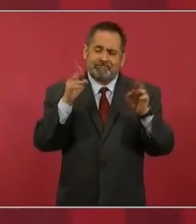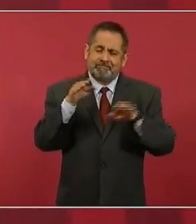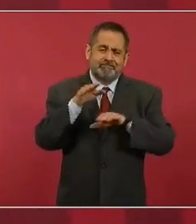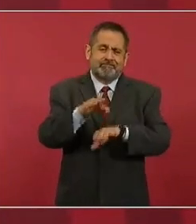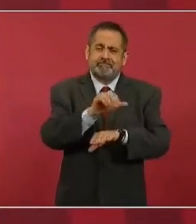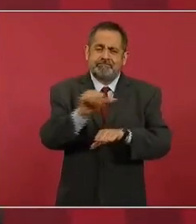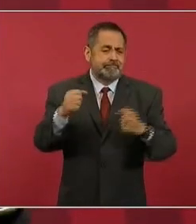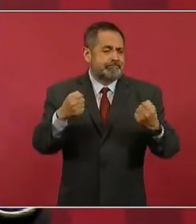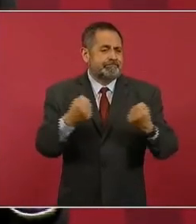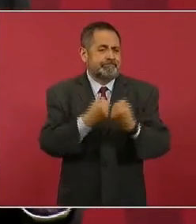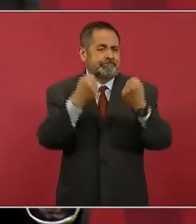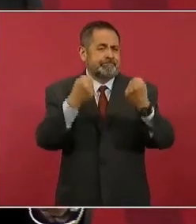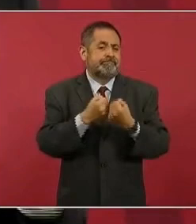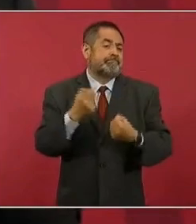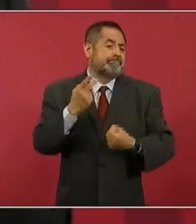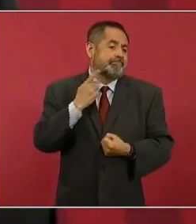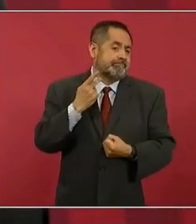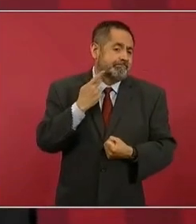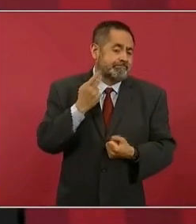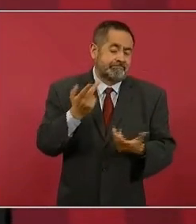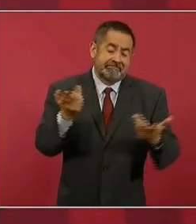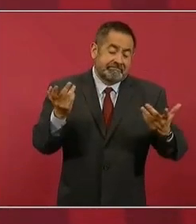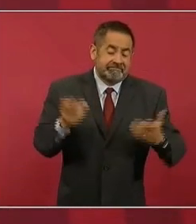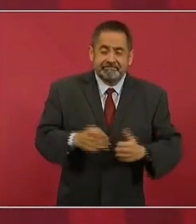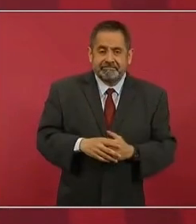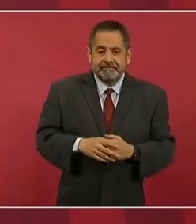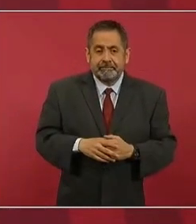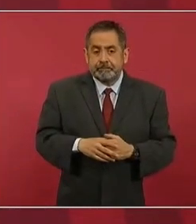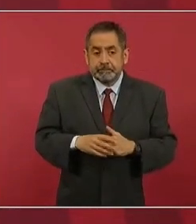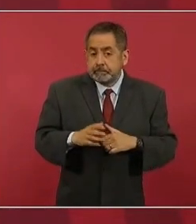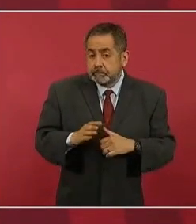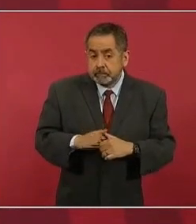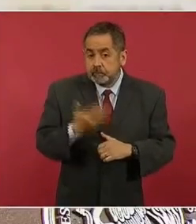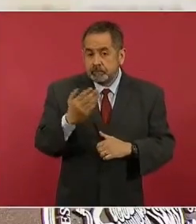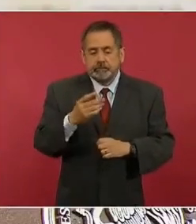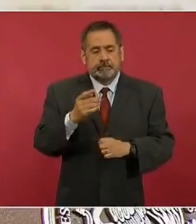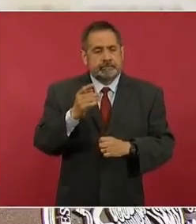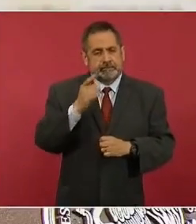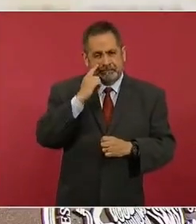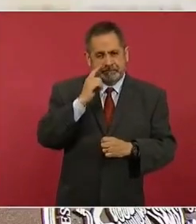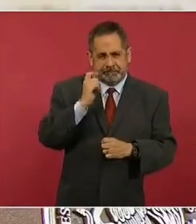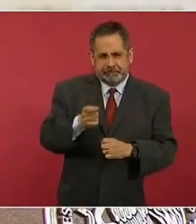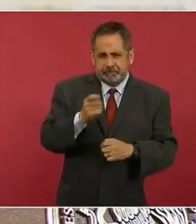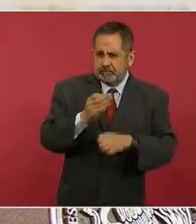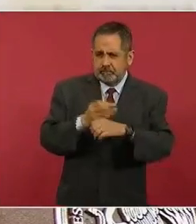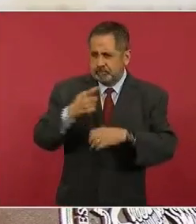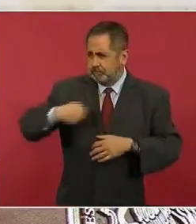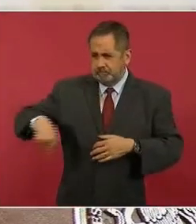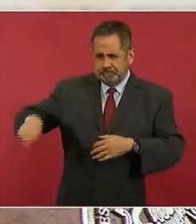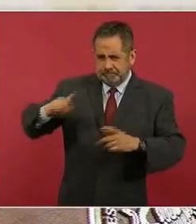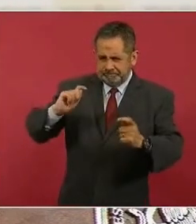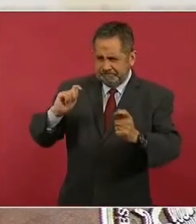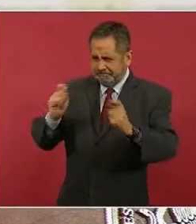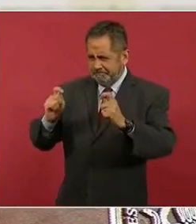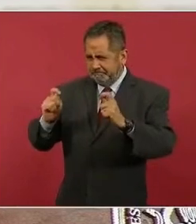porque se está llevando a cabo una transformación.